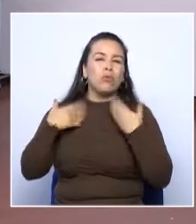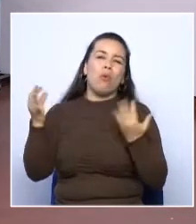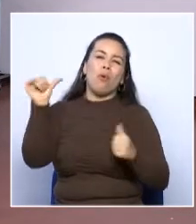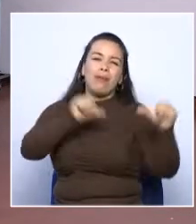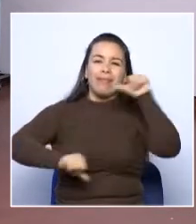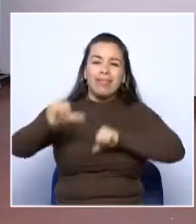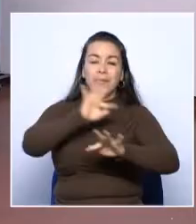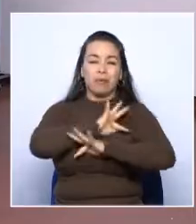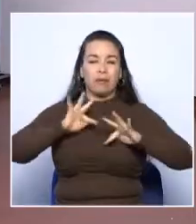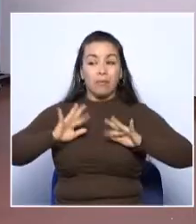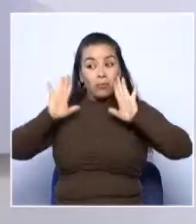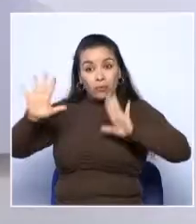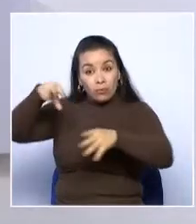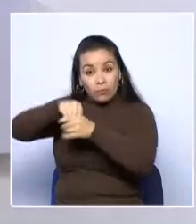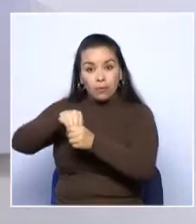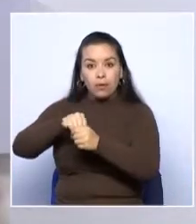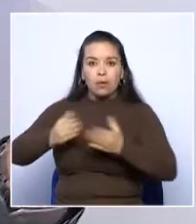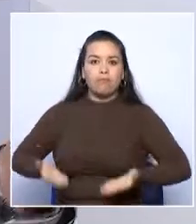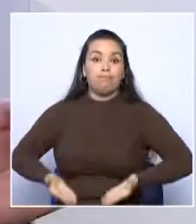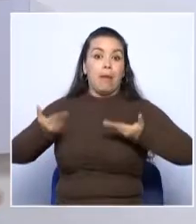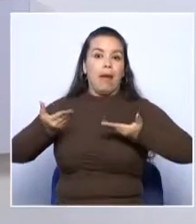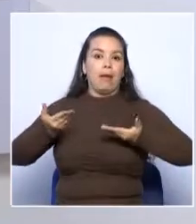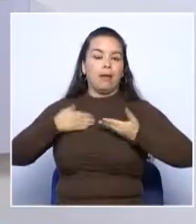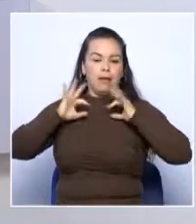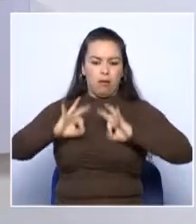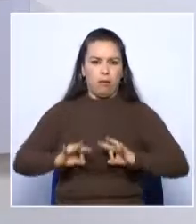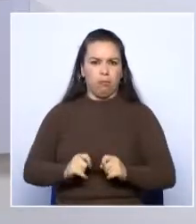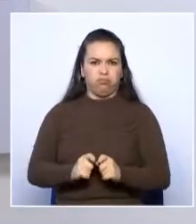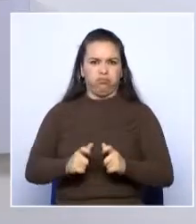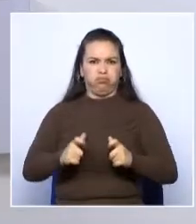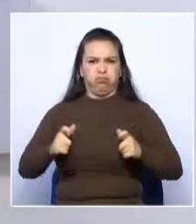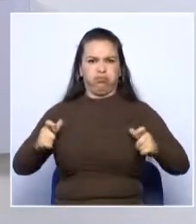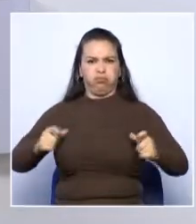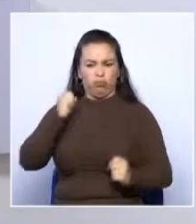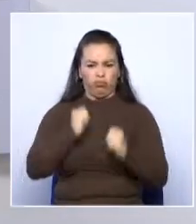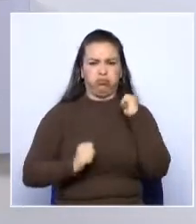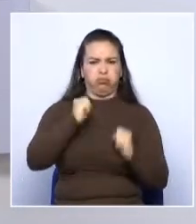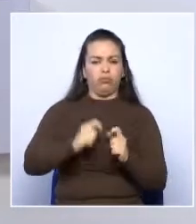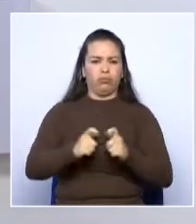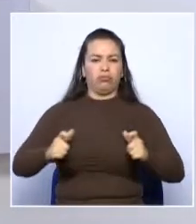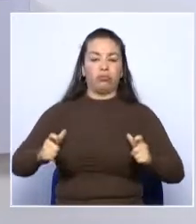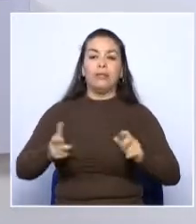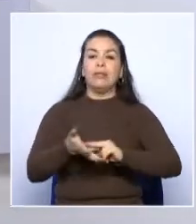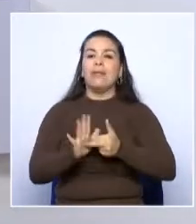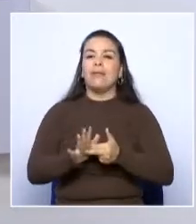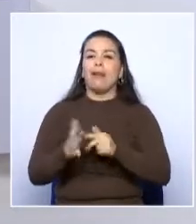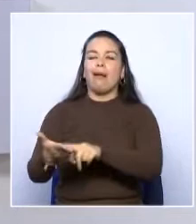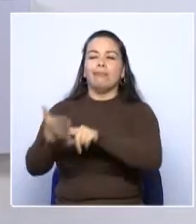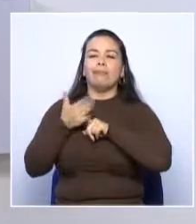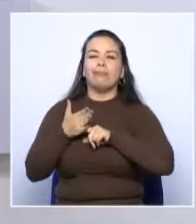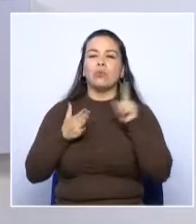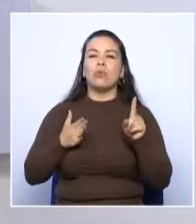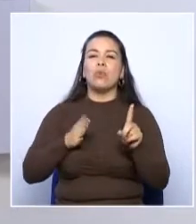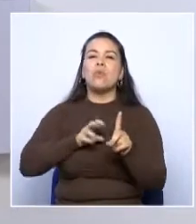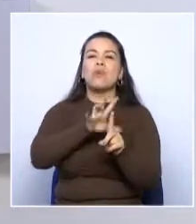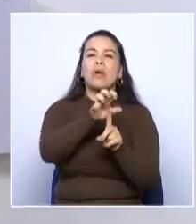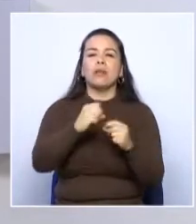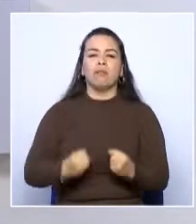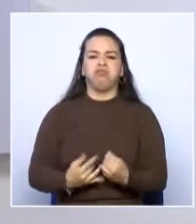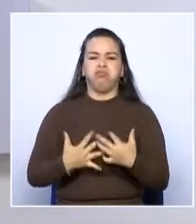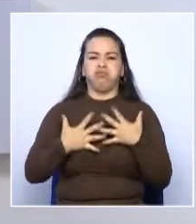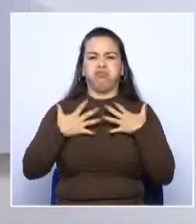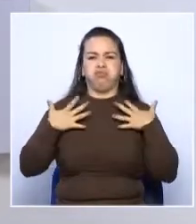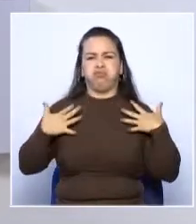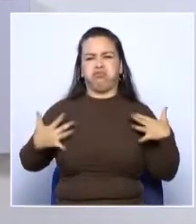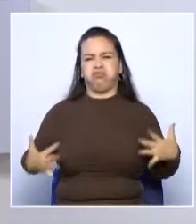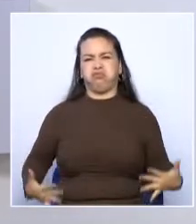quimioterapéutico de tiroides, el que aumente esas hormonas que encontramos en el laboratorio está demostrando que ese cáncer está recurriendo y puede